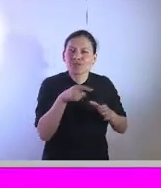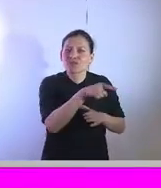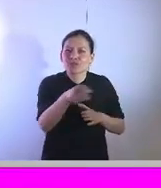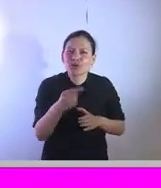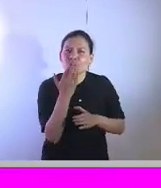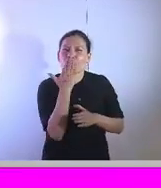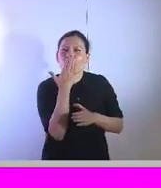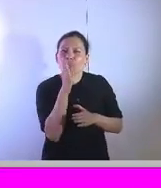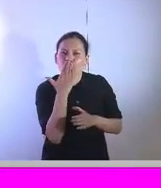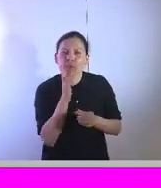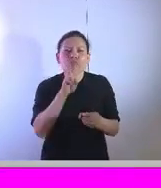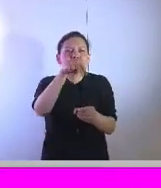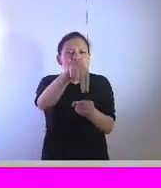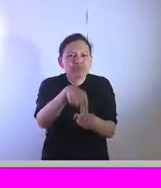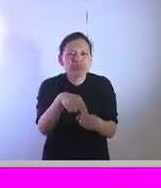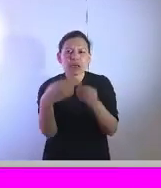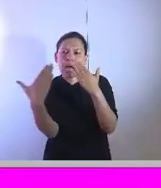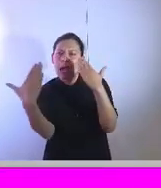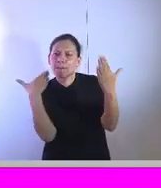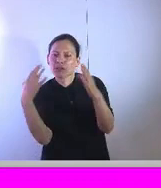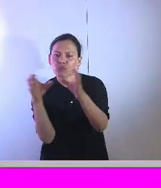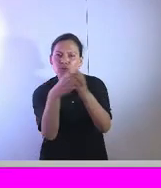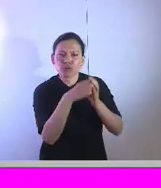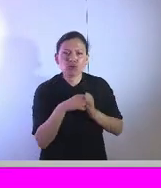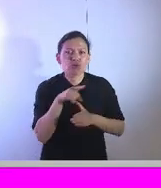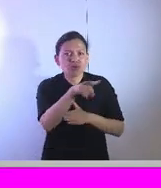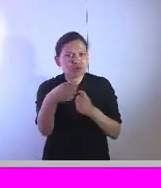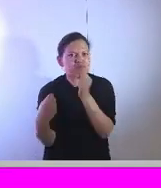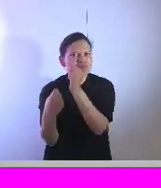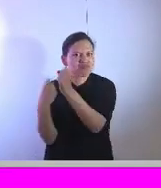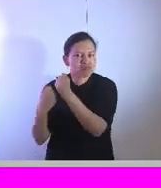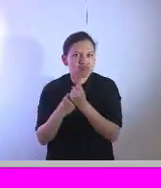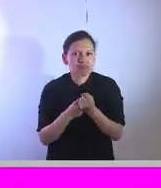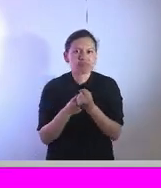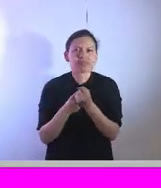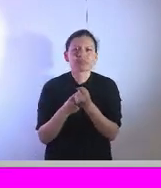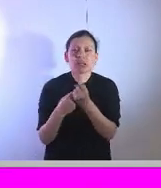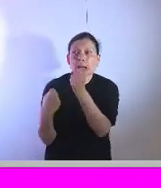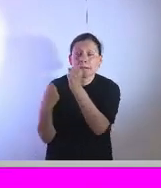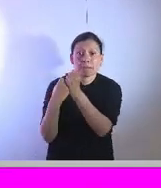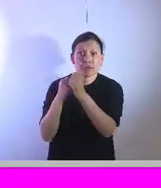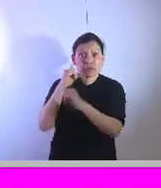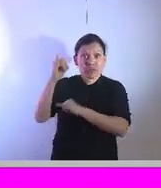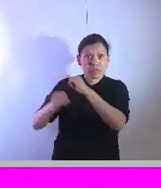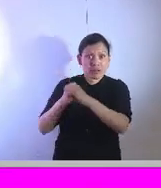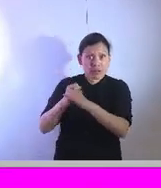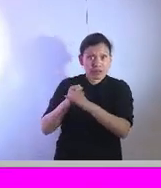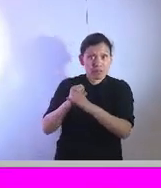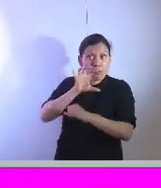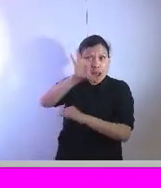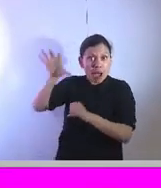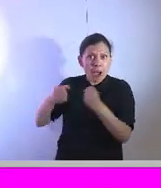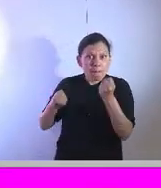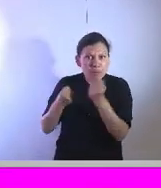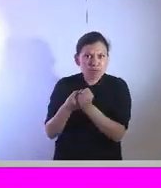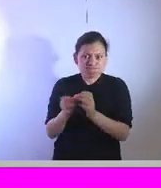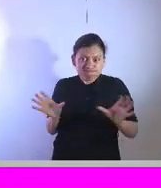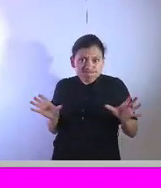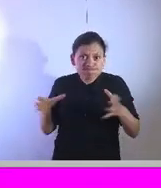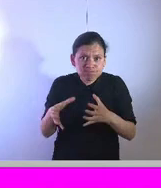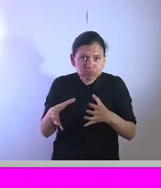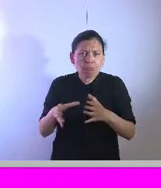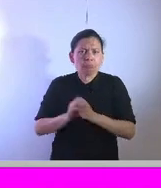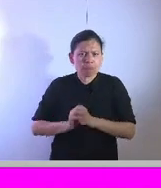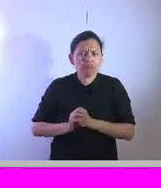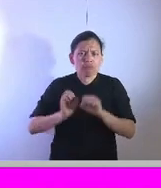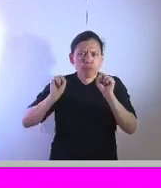guardias campesinas, con ustedes como base, con la cooperación internacional, podemos